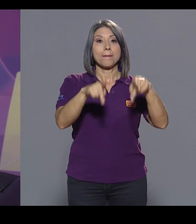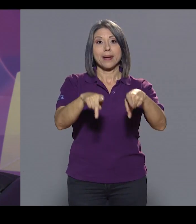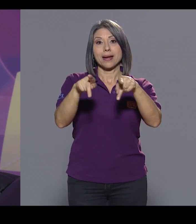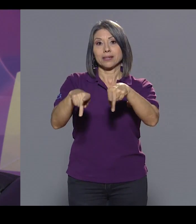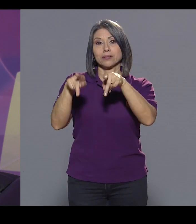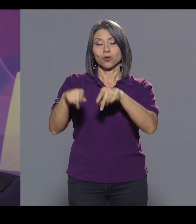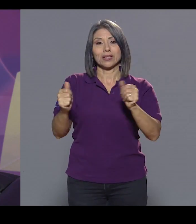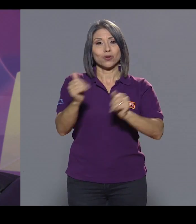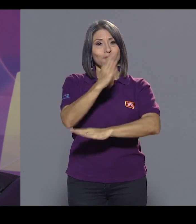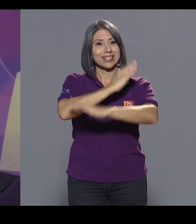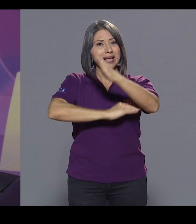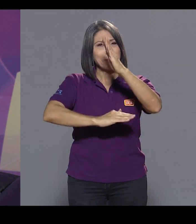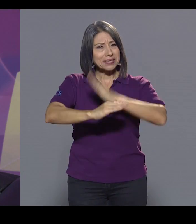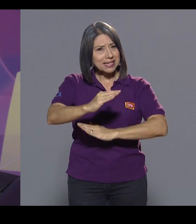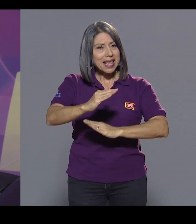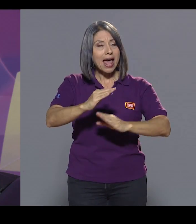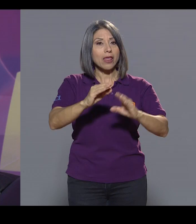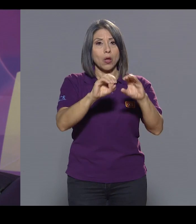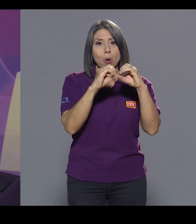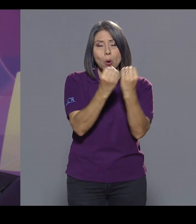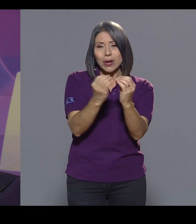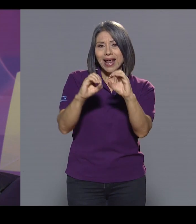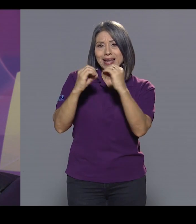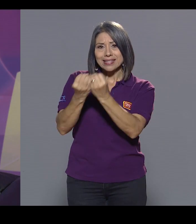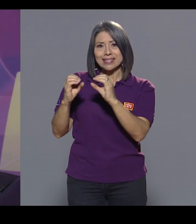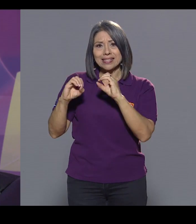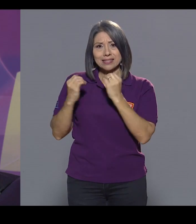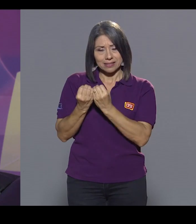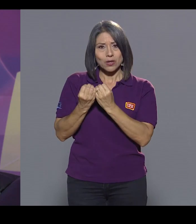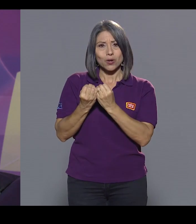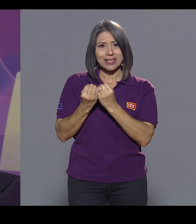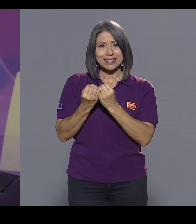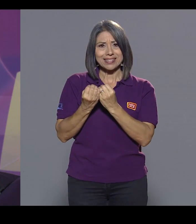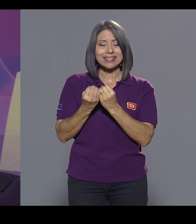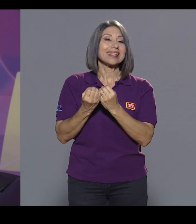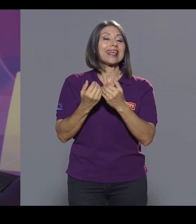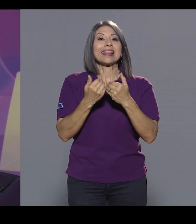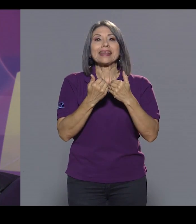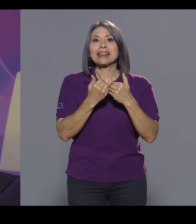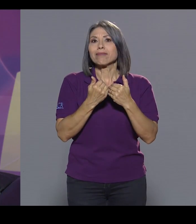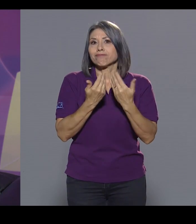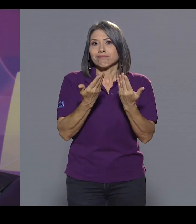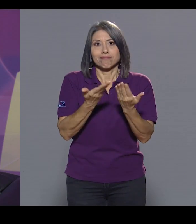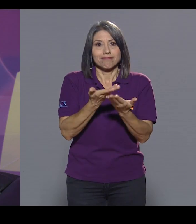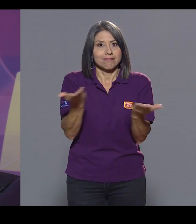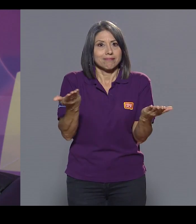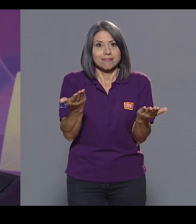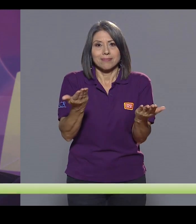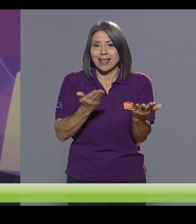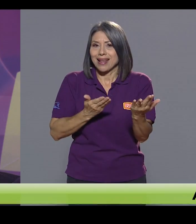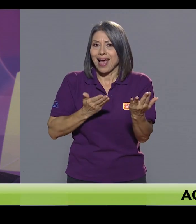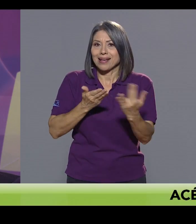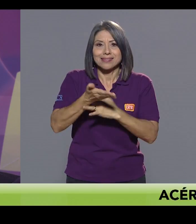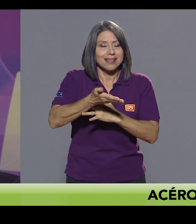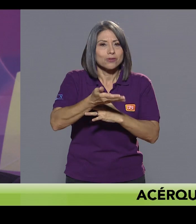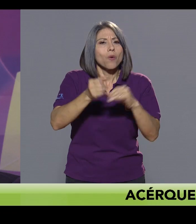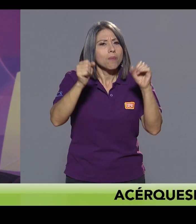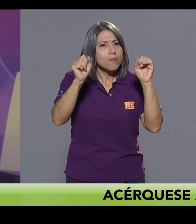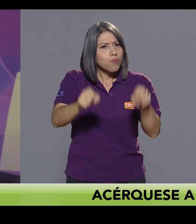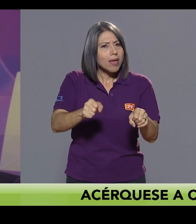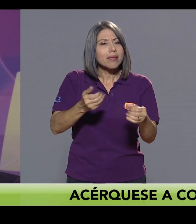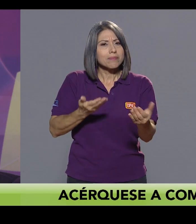con discapacidad, las organizaciones, tienen todo el acceso para que puedan